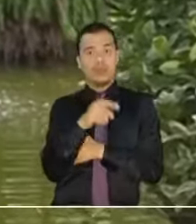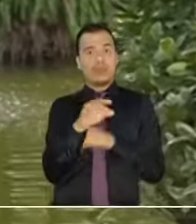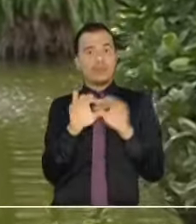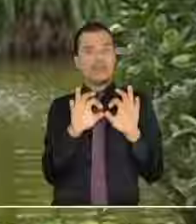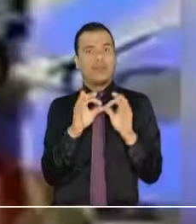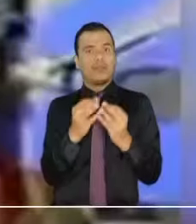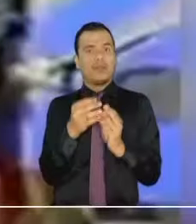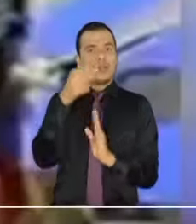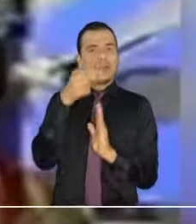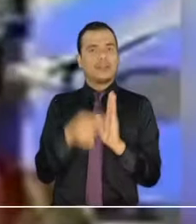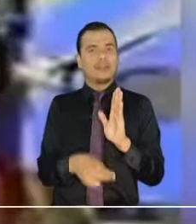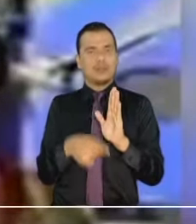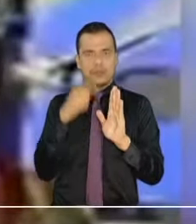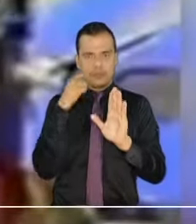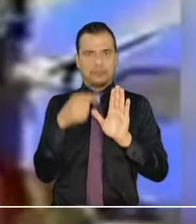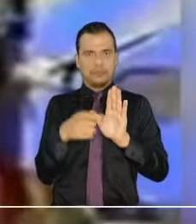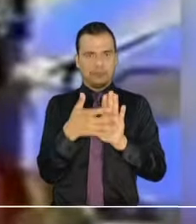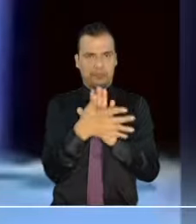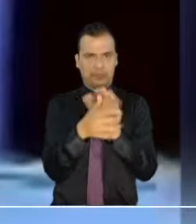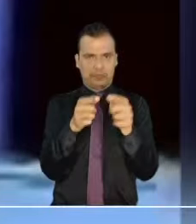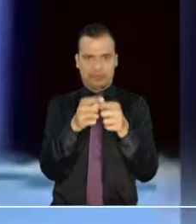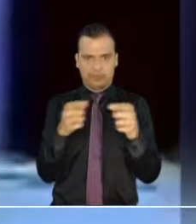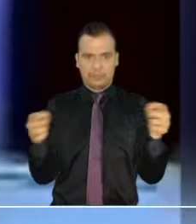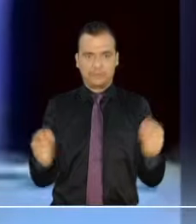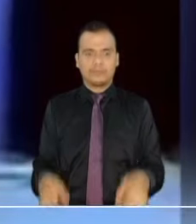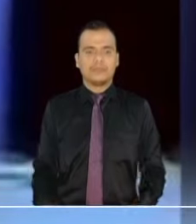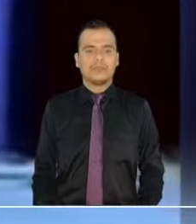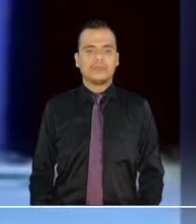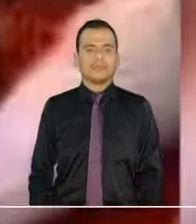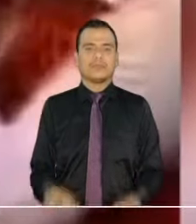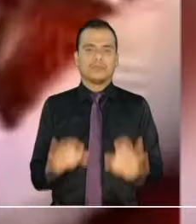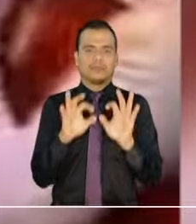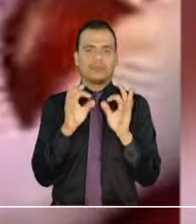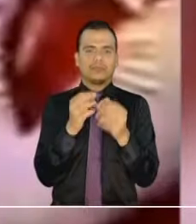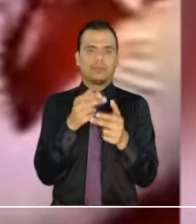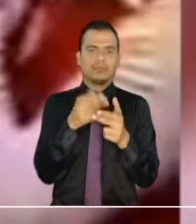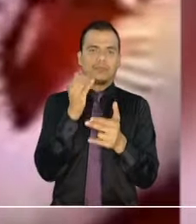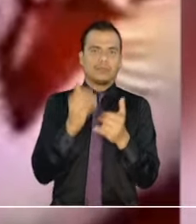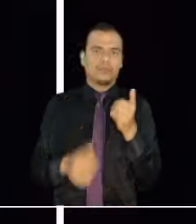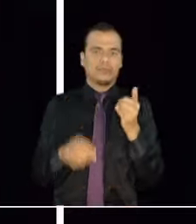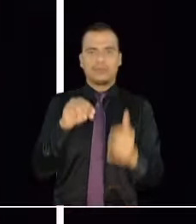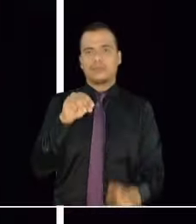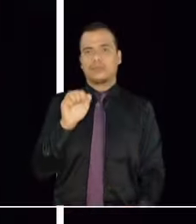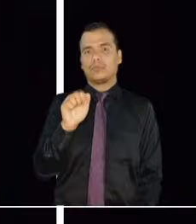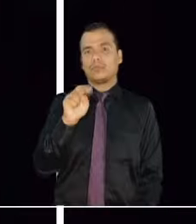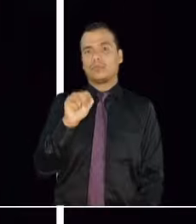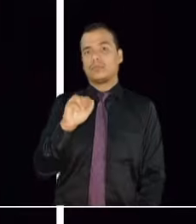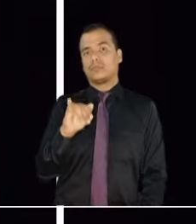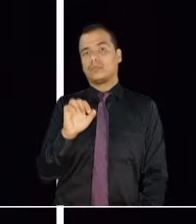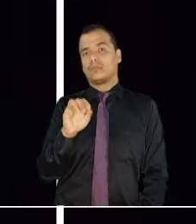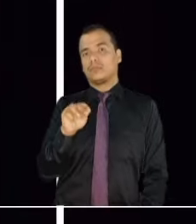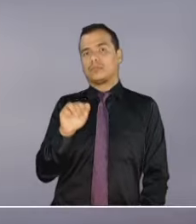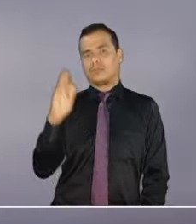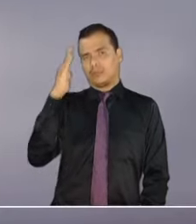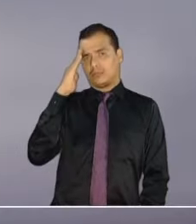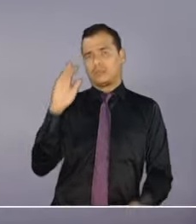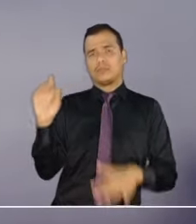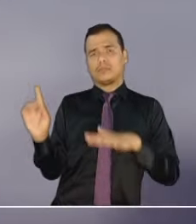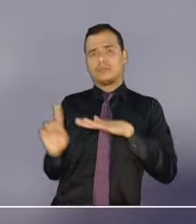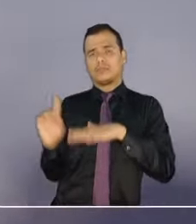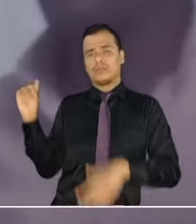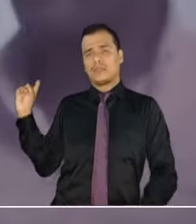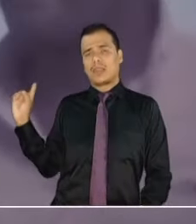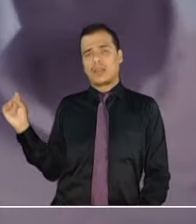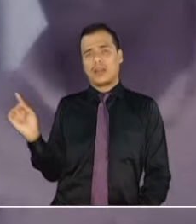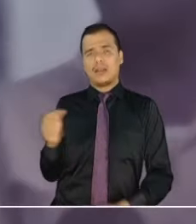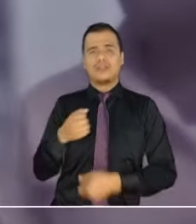Manyoma. La familia Manyoma son pioneros y creadores de una tradición musical, además de un sonido propio que ha hecho que